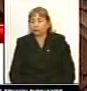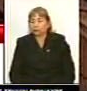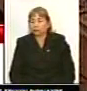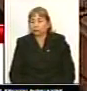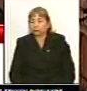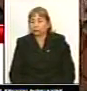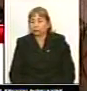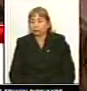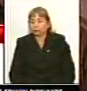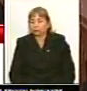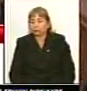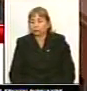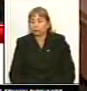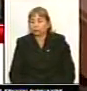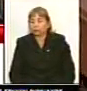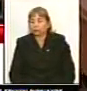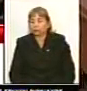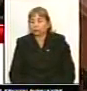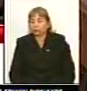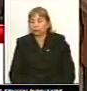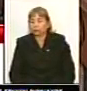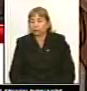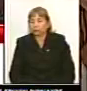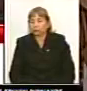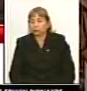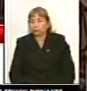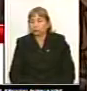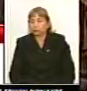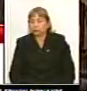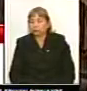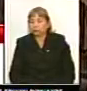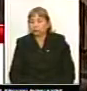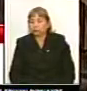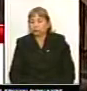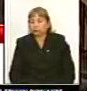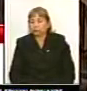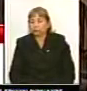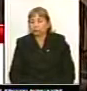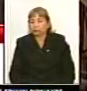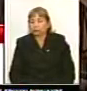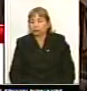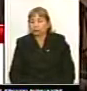El congresista Guillermo Martonel.